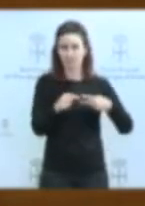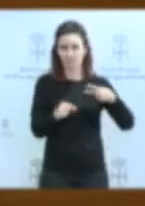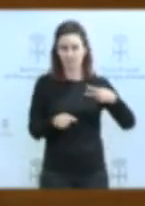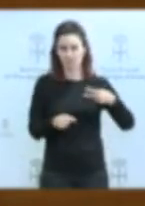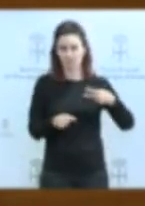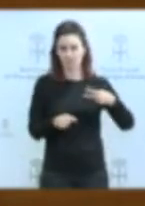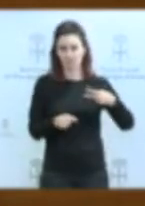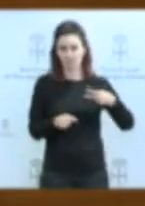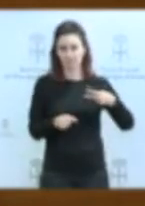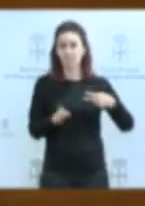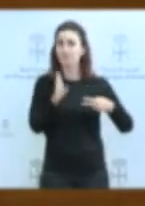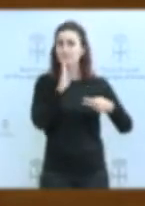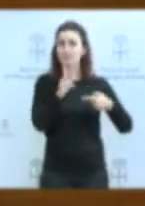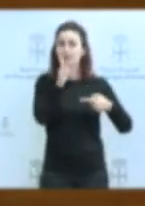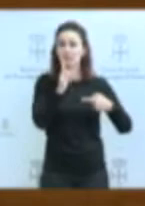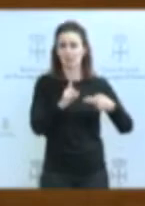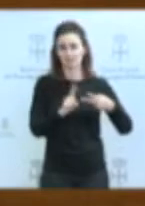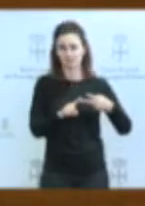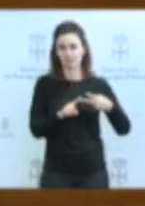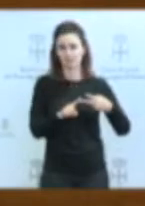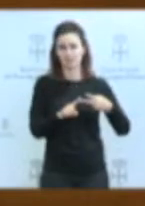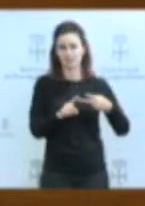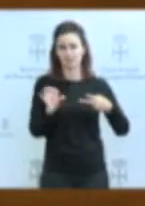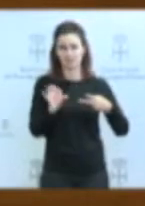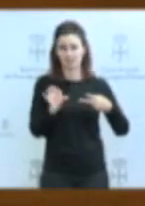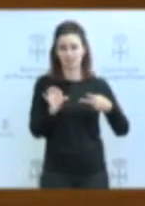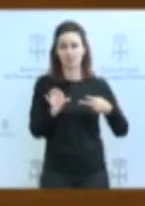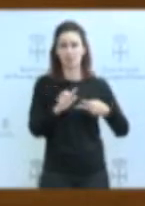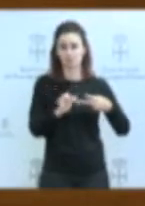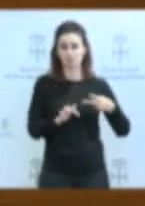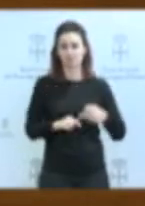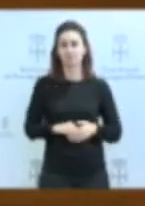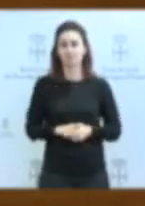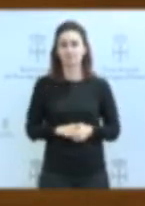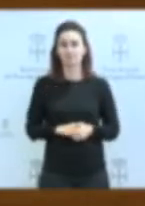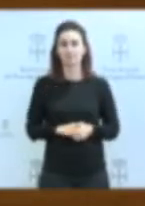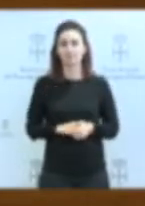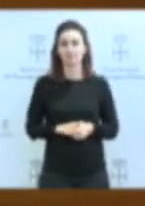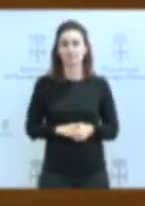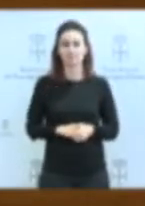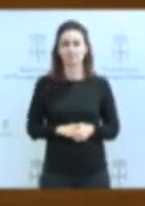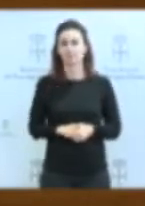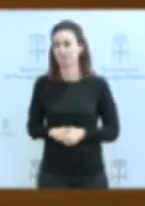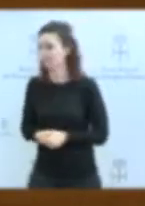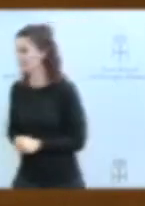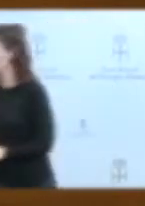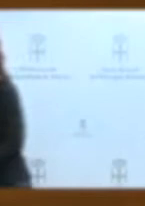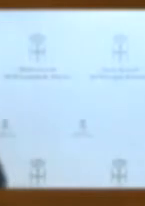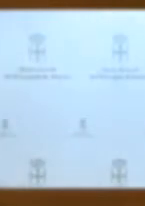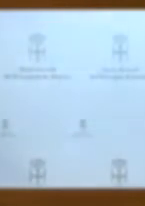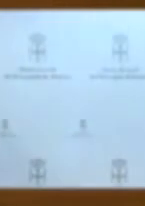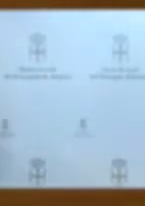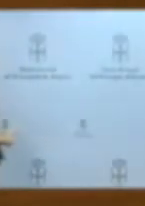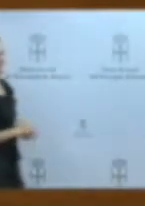el de Stansted también, o Gatwick. Esos aeropuertos elegidos, bueno, obviamente Madrid y Barcelona,